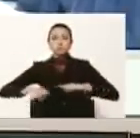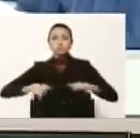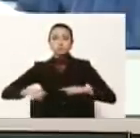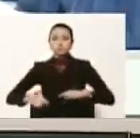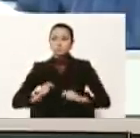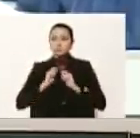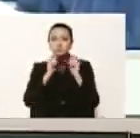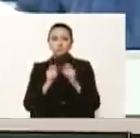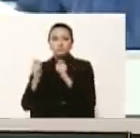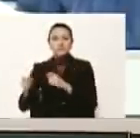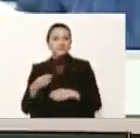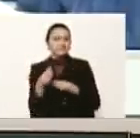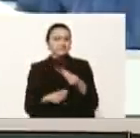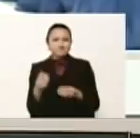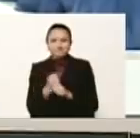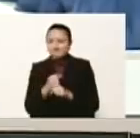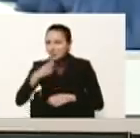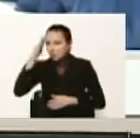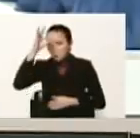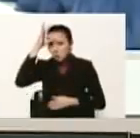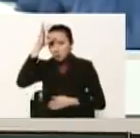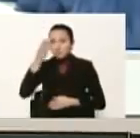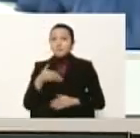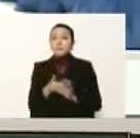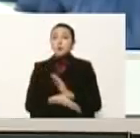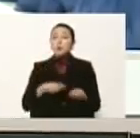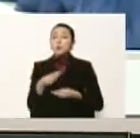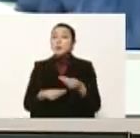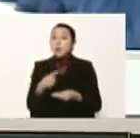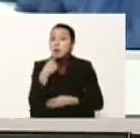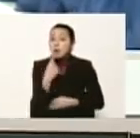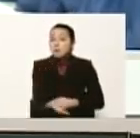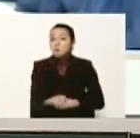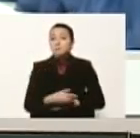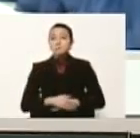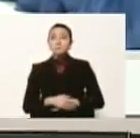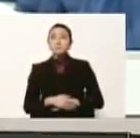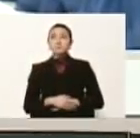se sabe qué iban a coordinar, pero dijeron que iban a establecer coordinaciones.